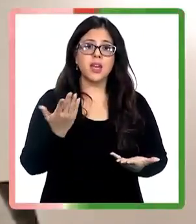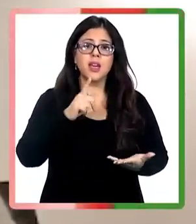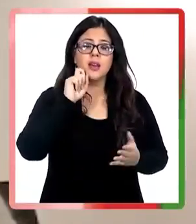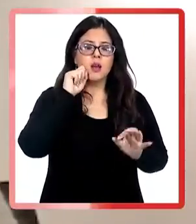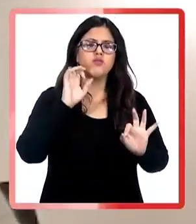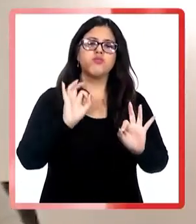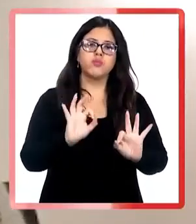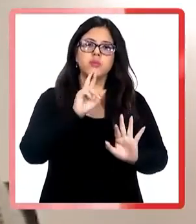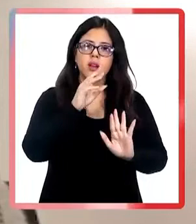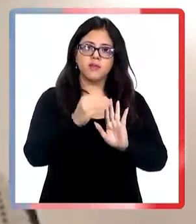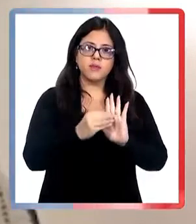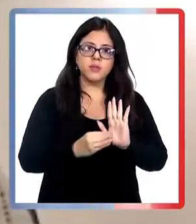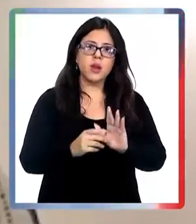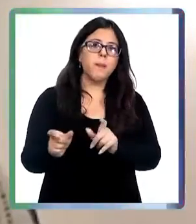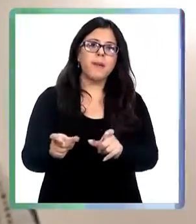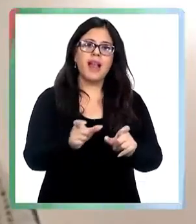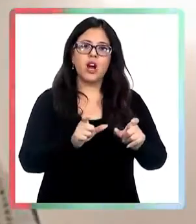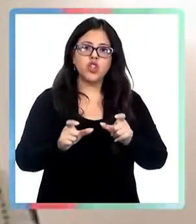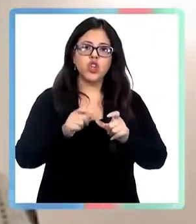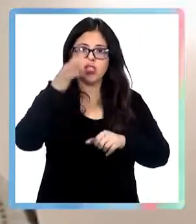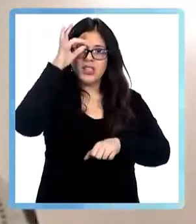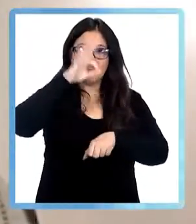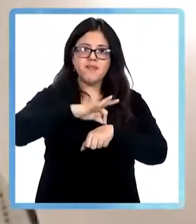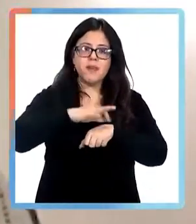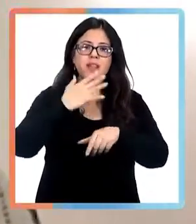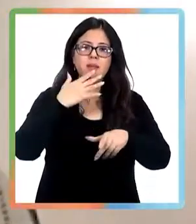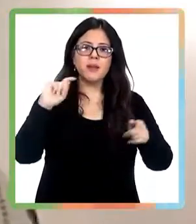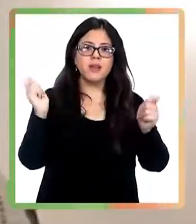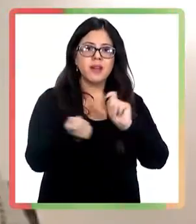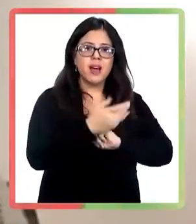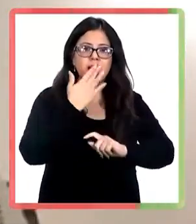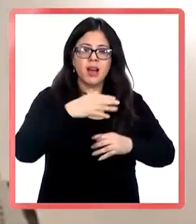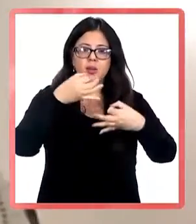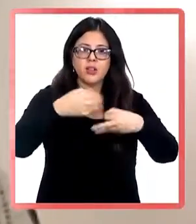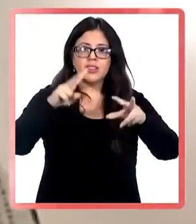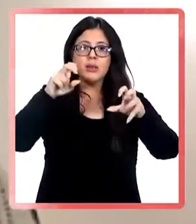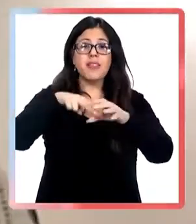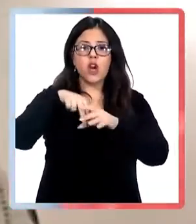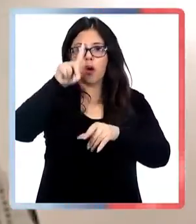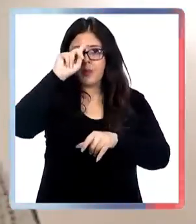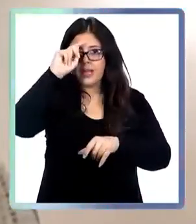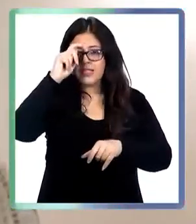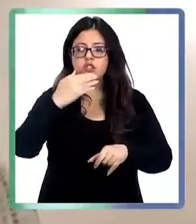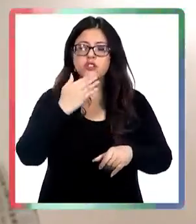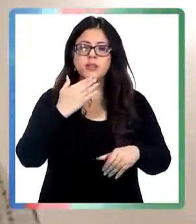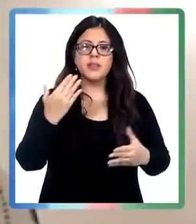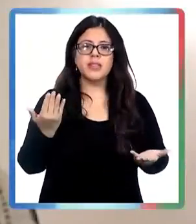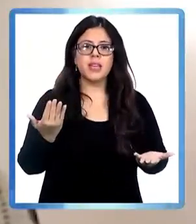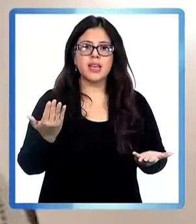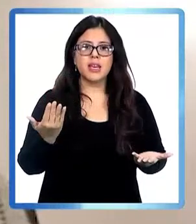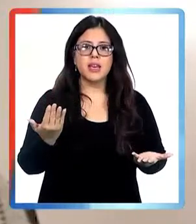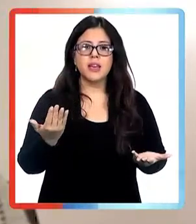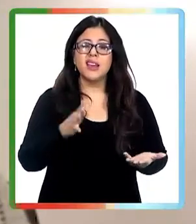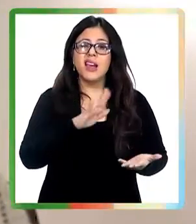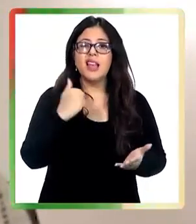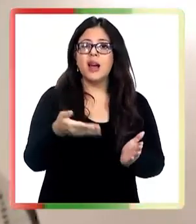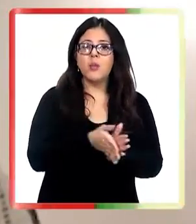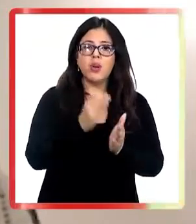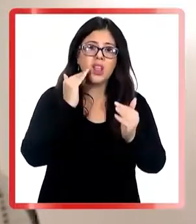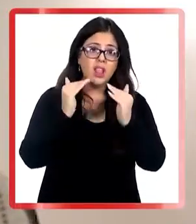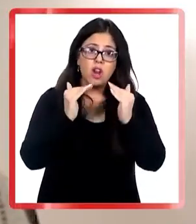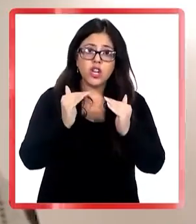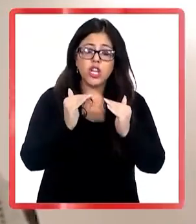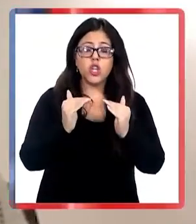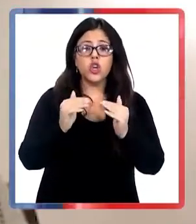nos ha traído excelentes resultados para control de brotes, para mejora en las hospitalizaciones, en la mortalidad